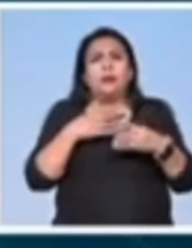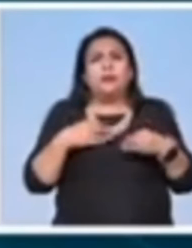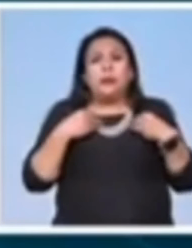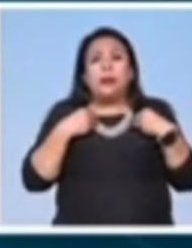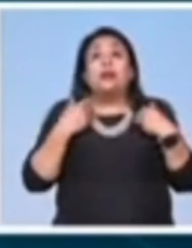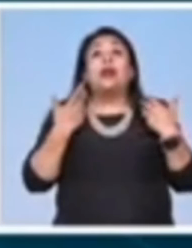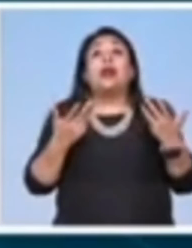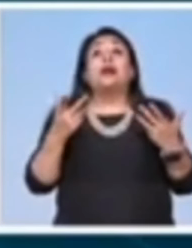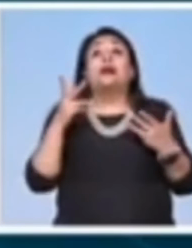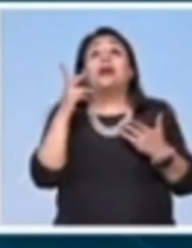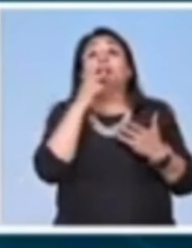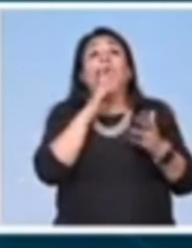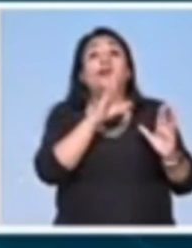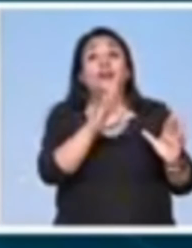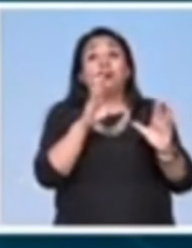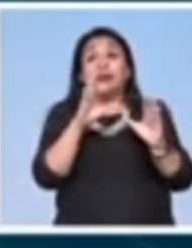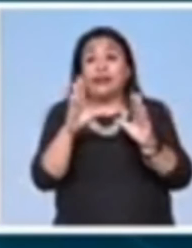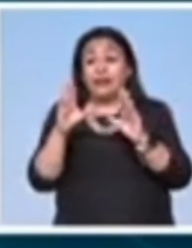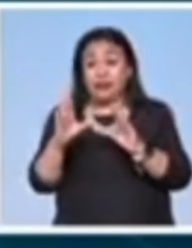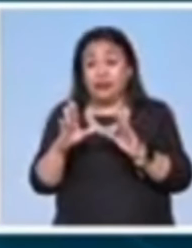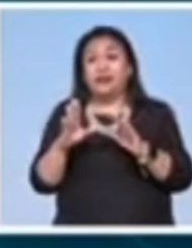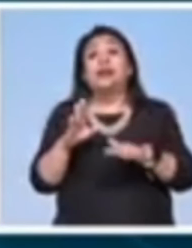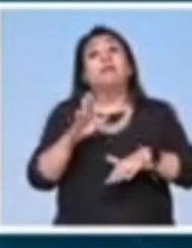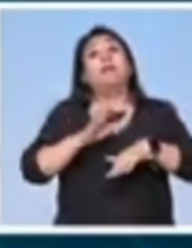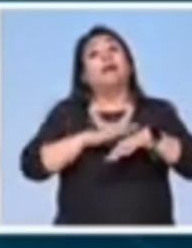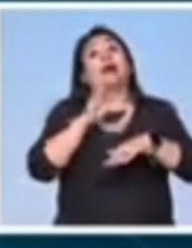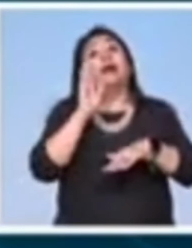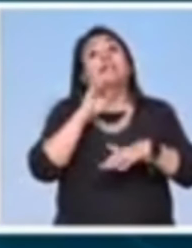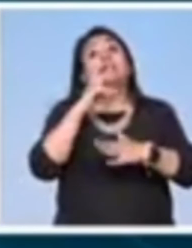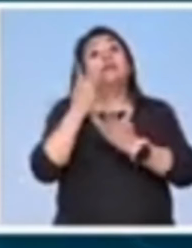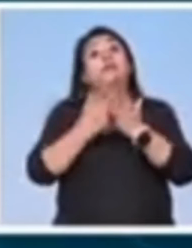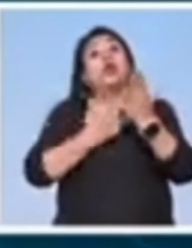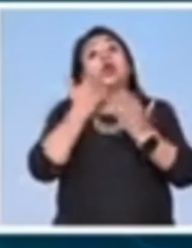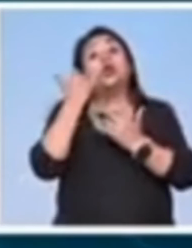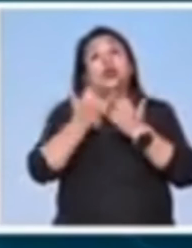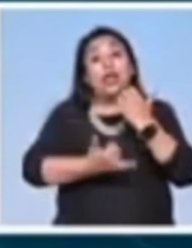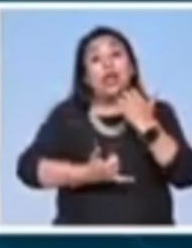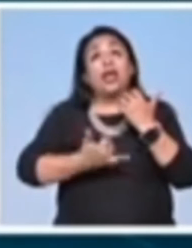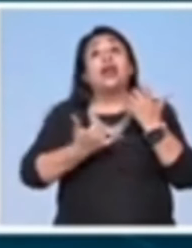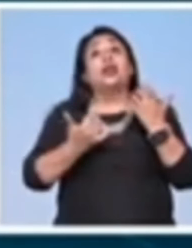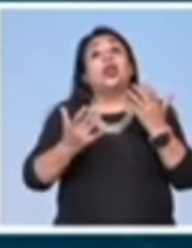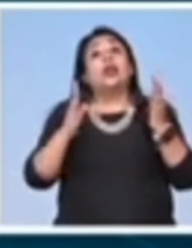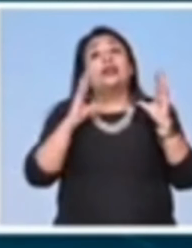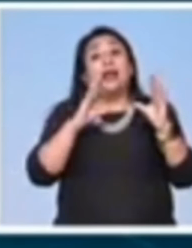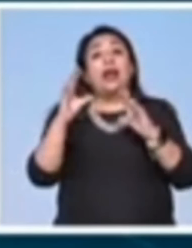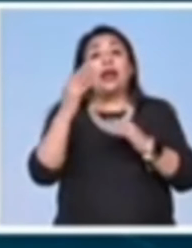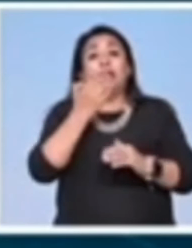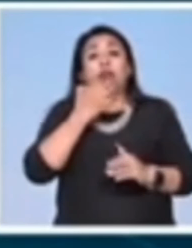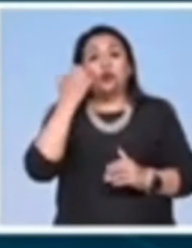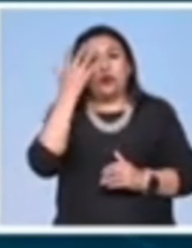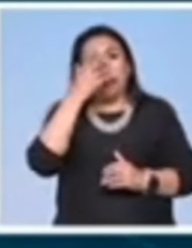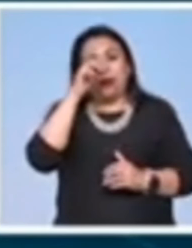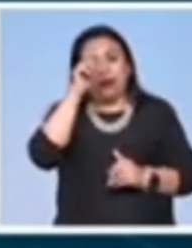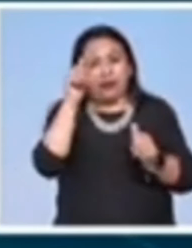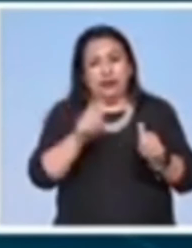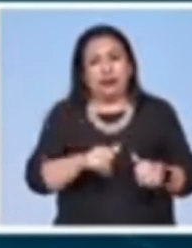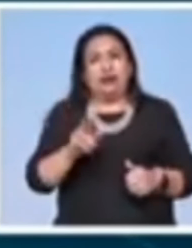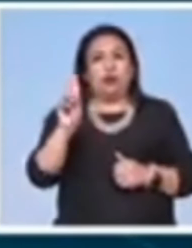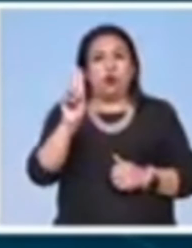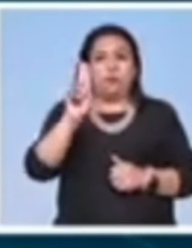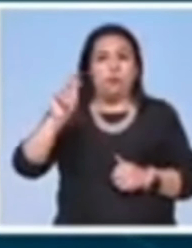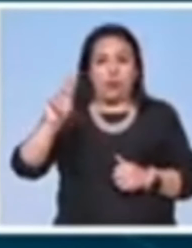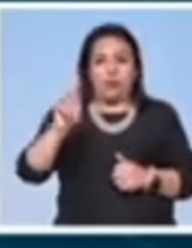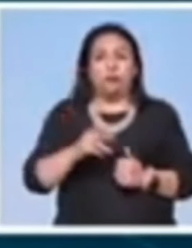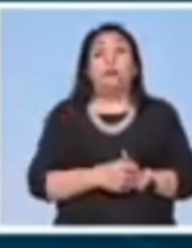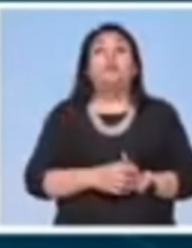es la pedagogía. Y particularmente el proyecto formativo de la Escuela de Bellas Artes de la Universidad